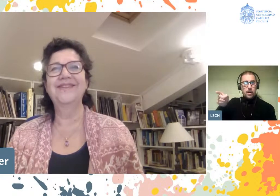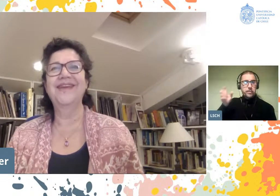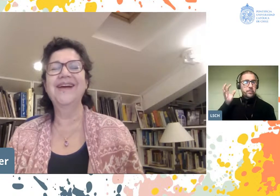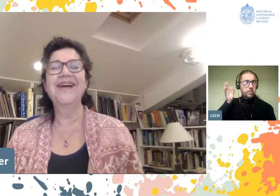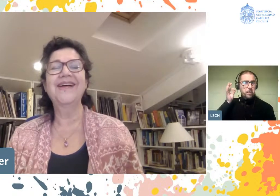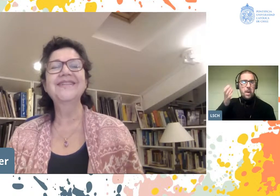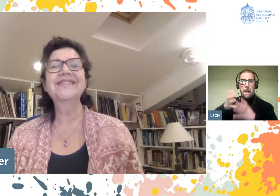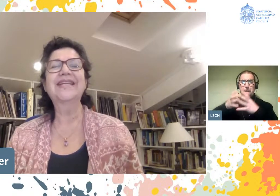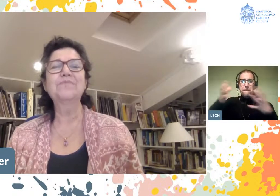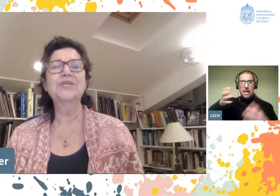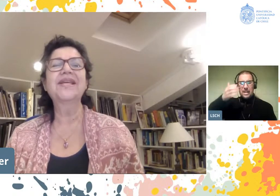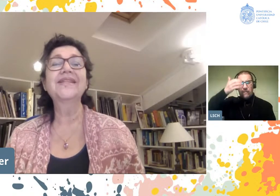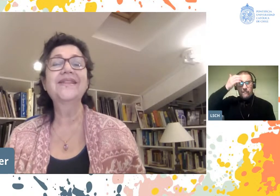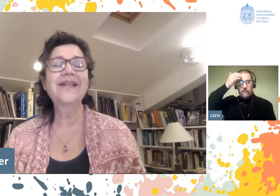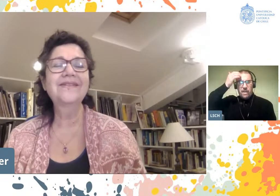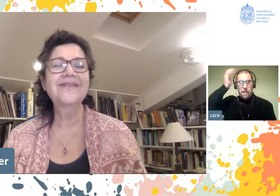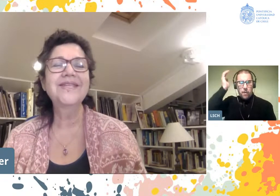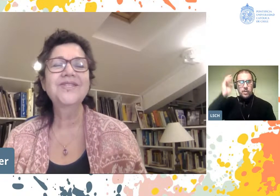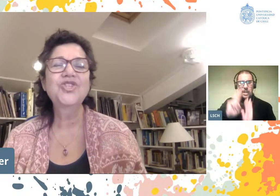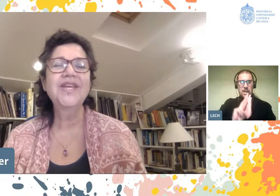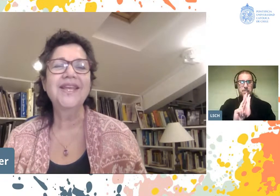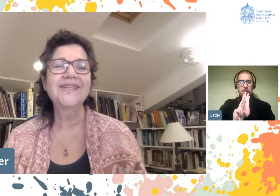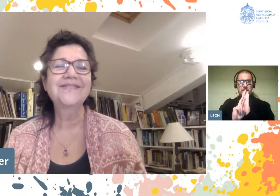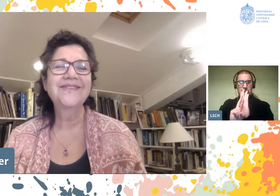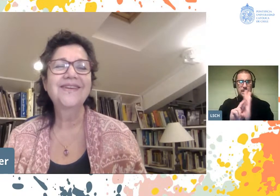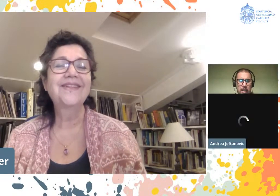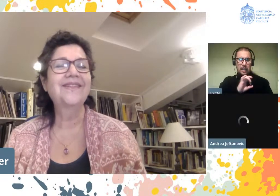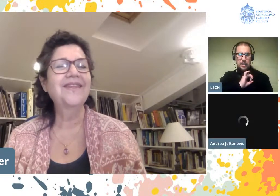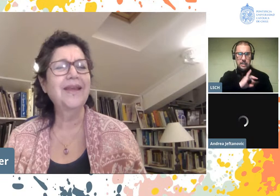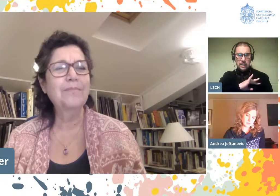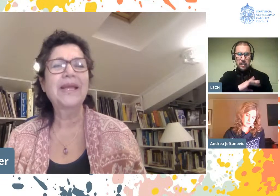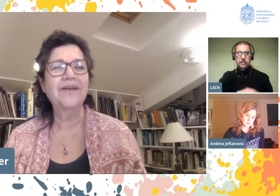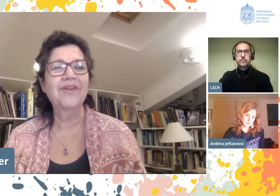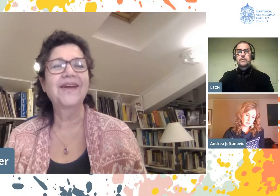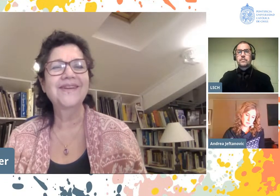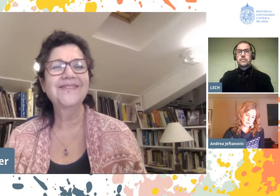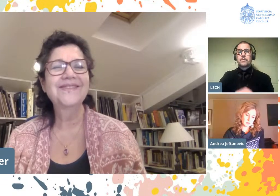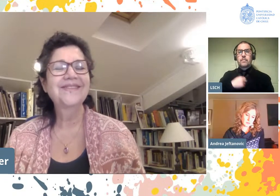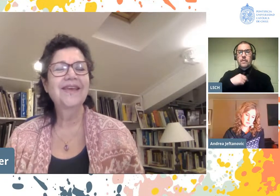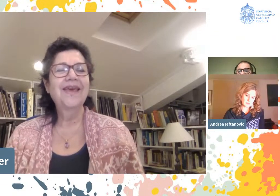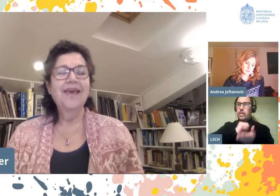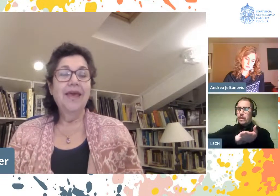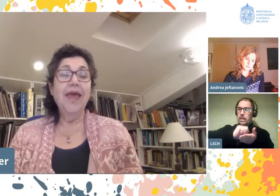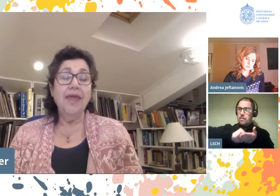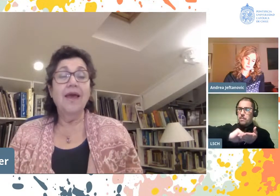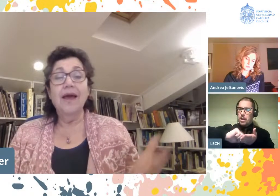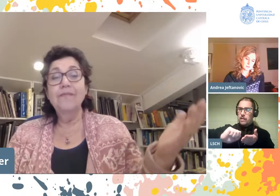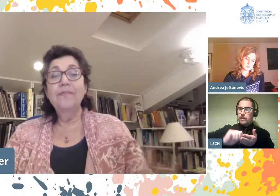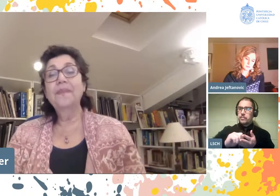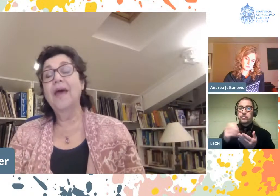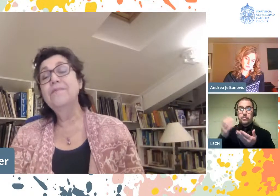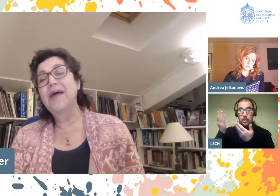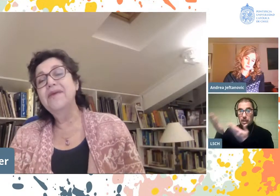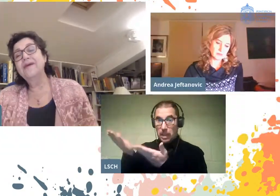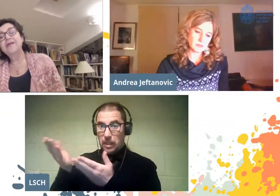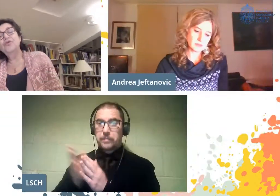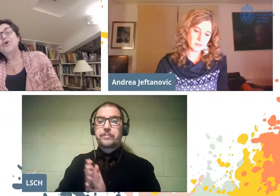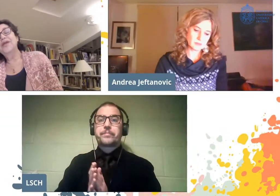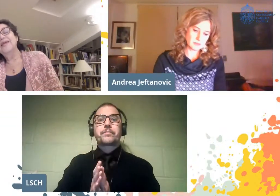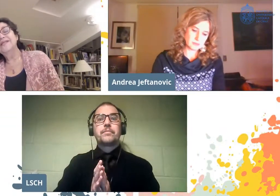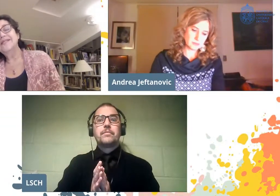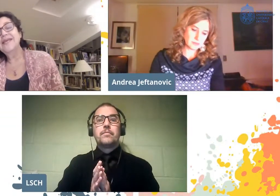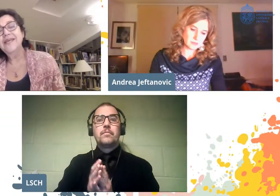más destacadas representantes en Chile de la palabra. Ella, además